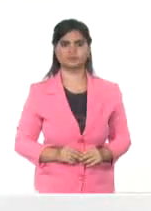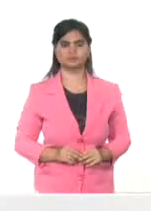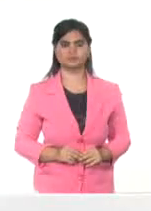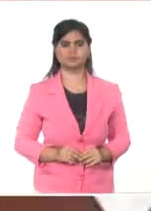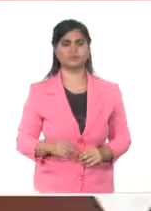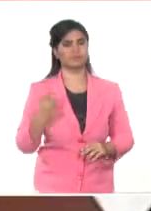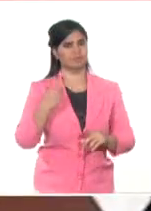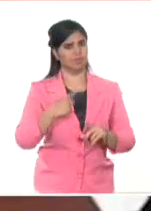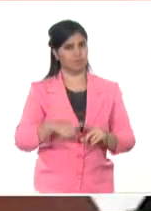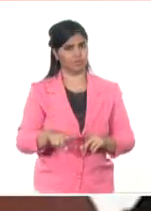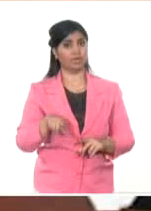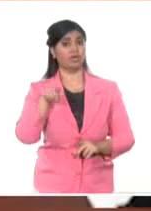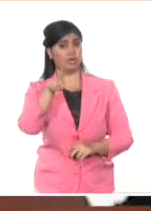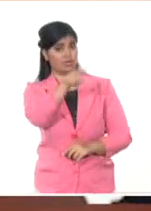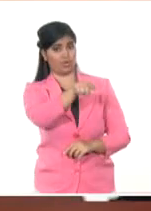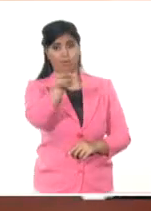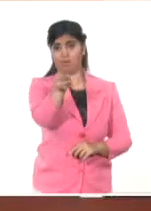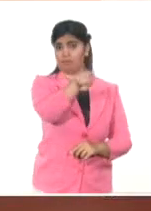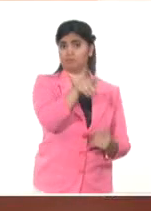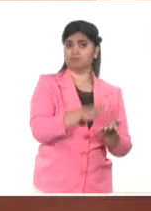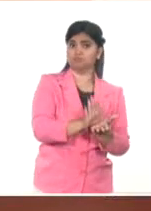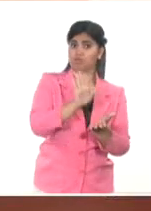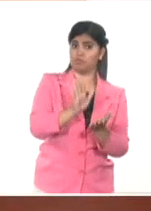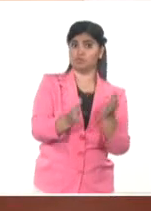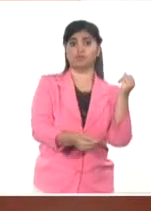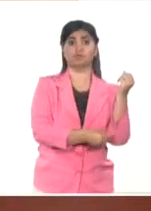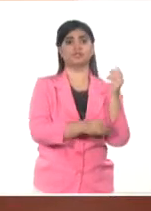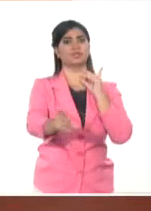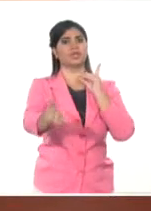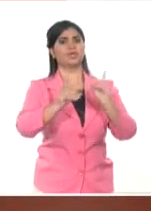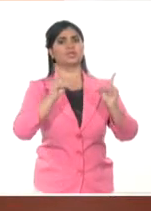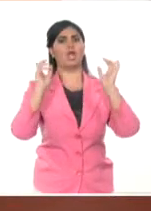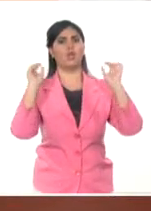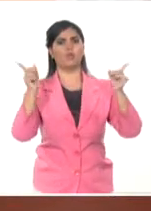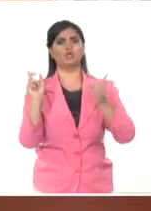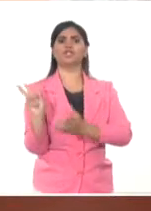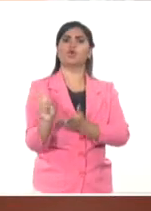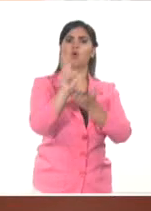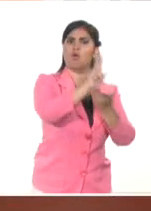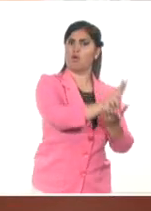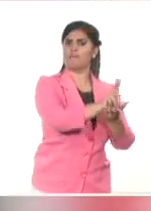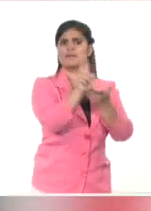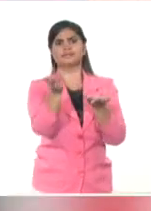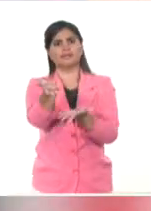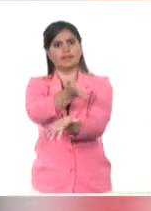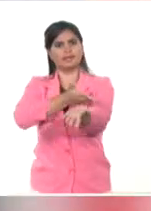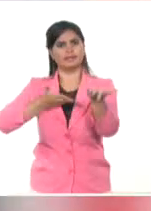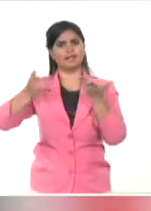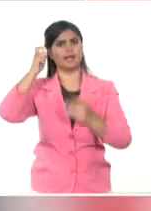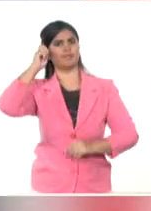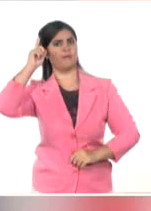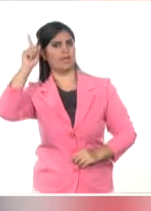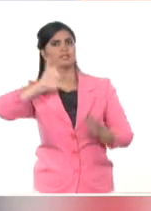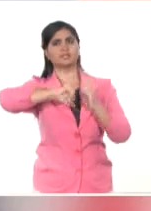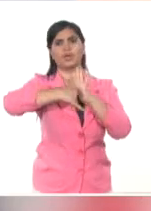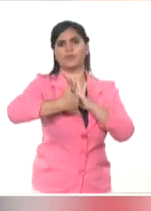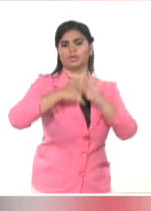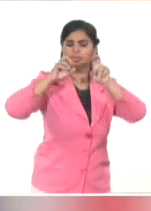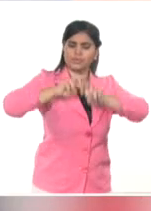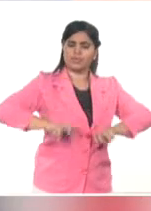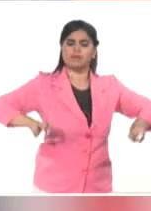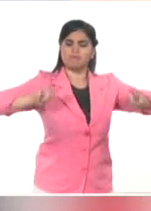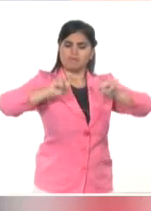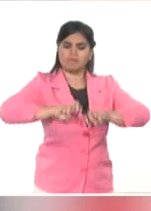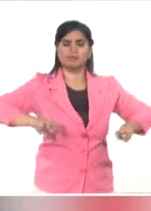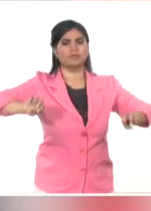También ratificaron el compromiso mutuo de fomentar el diálogo político de alto nivel y el intercambio de experiencias sobre los respectivos